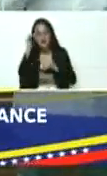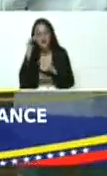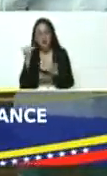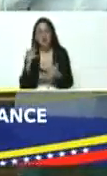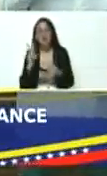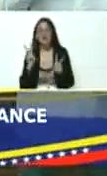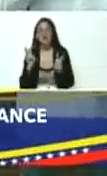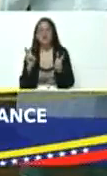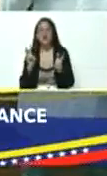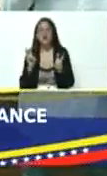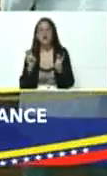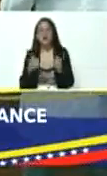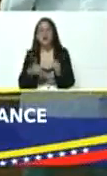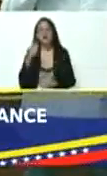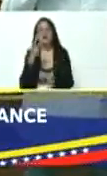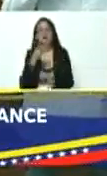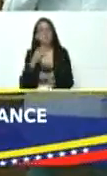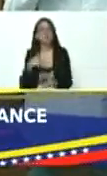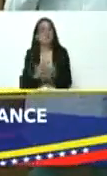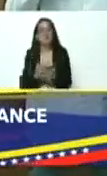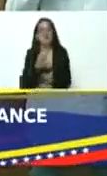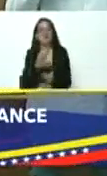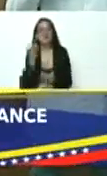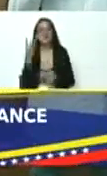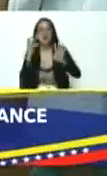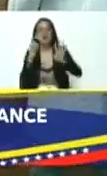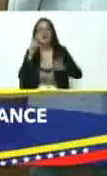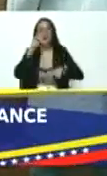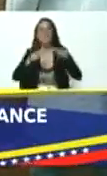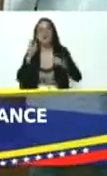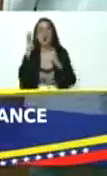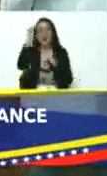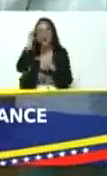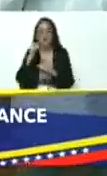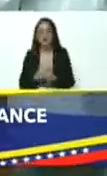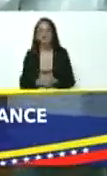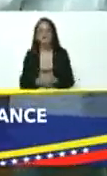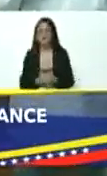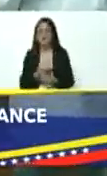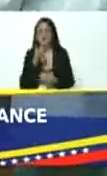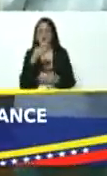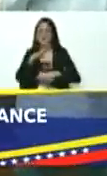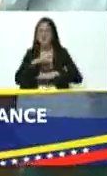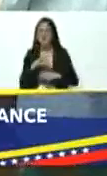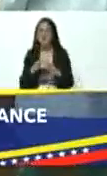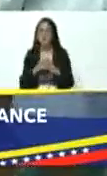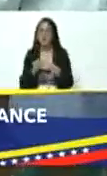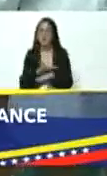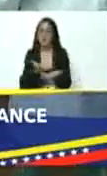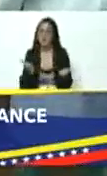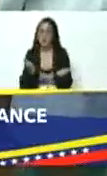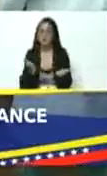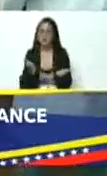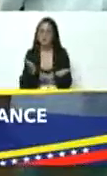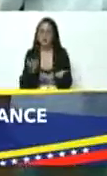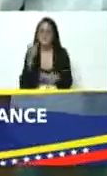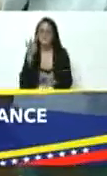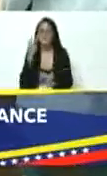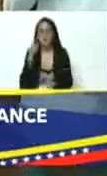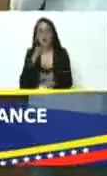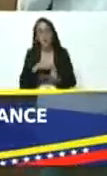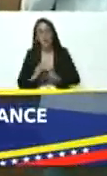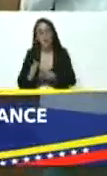nuevo podemos hacer hasta 380 imagínate, pacientes. Imagínate, un beneficio de todas, todas para la comunidad. Un sueño